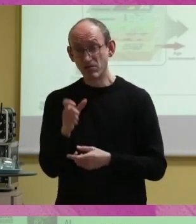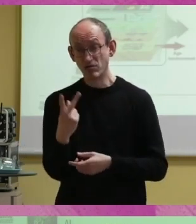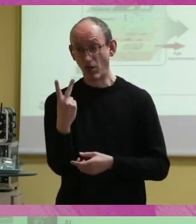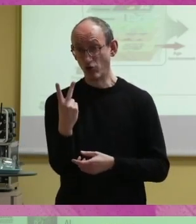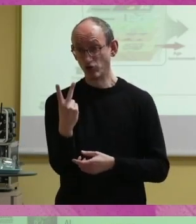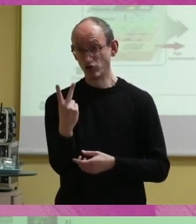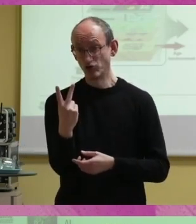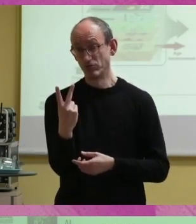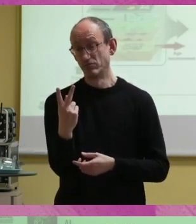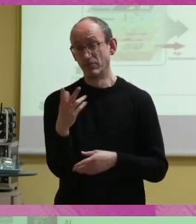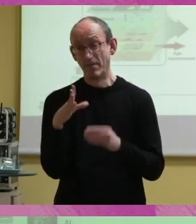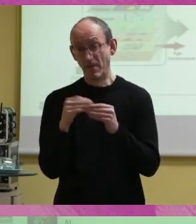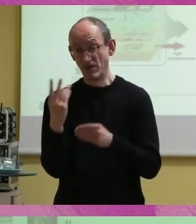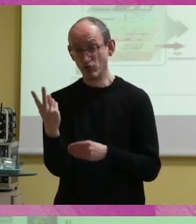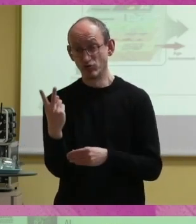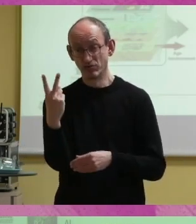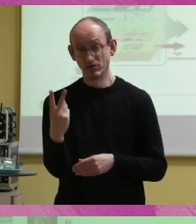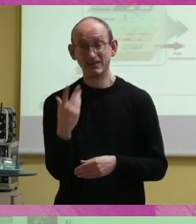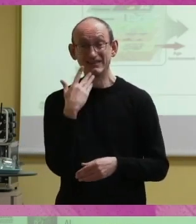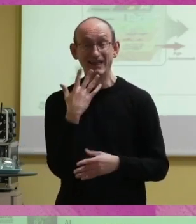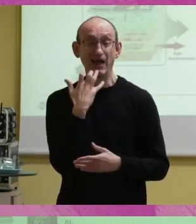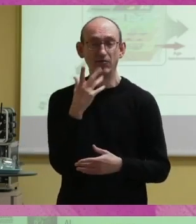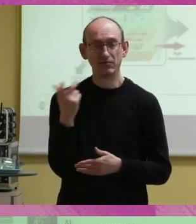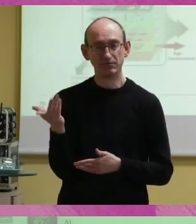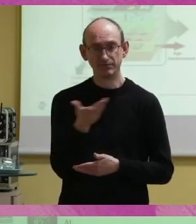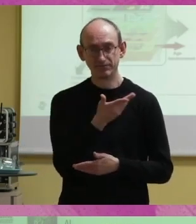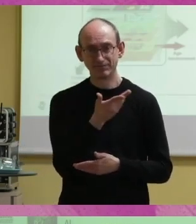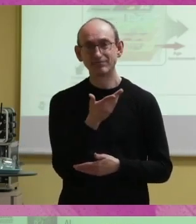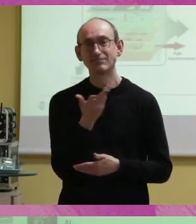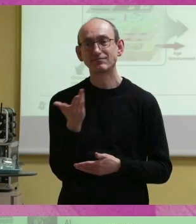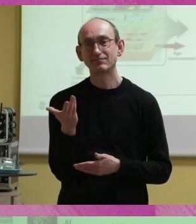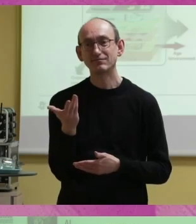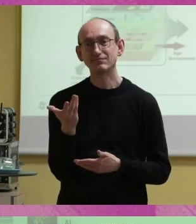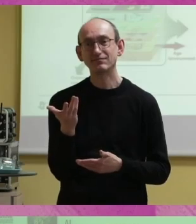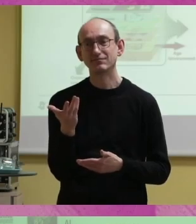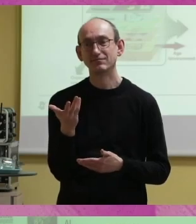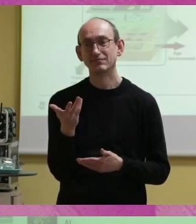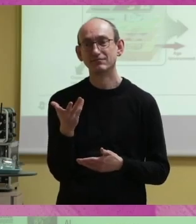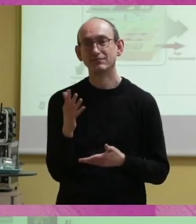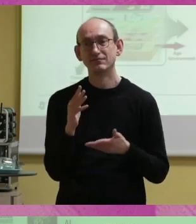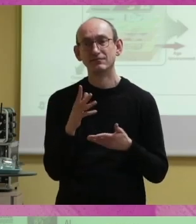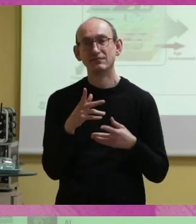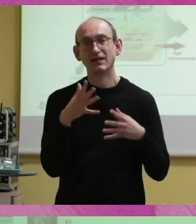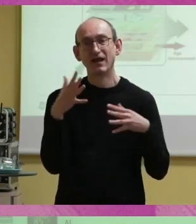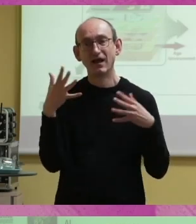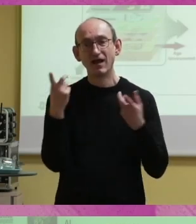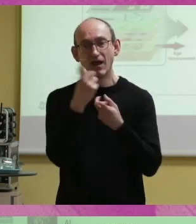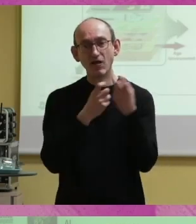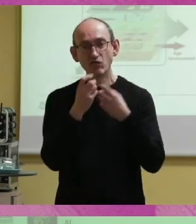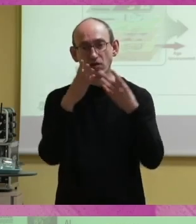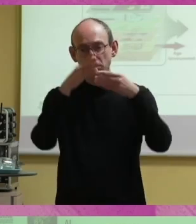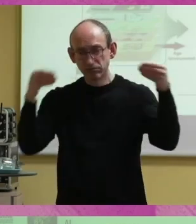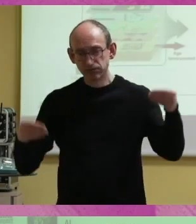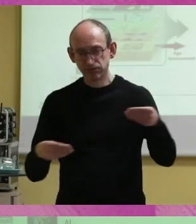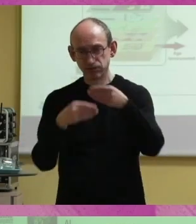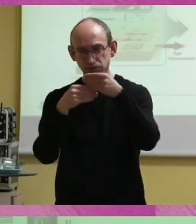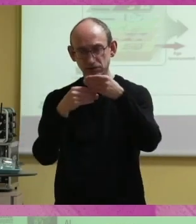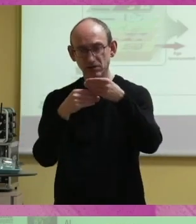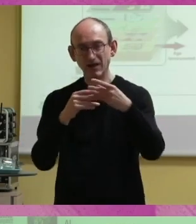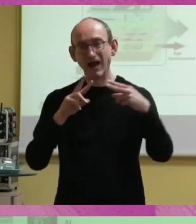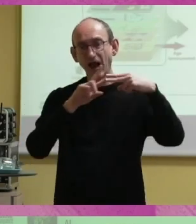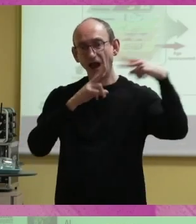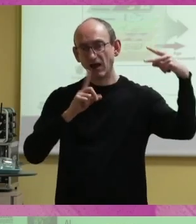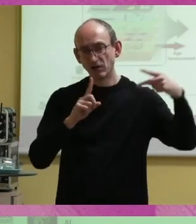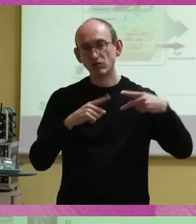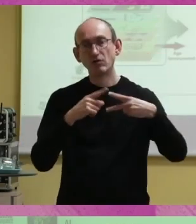pacientes, especialmente si hacemos esto que veis aquí, que esto sería lo ideal, aunar todas las capas de información, no solo el genoma, no solo